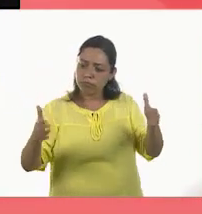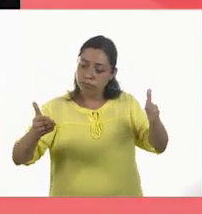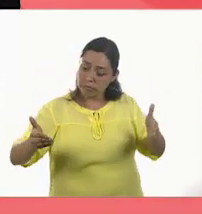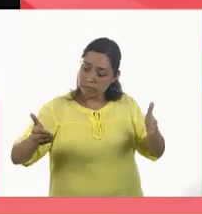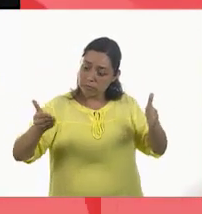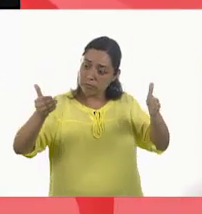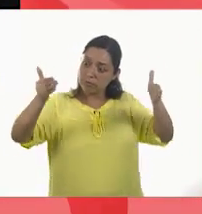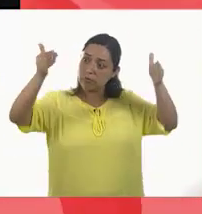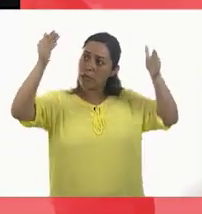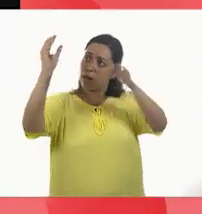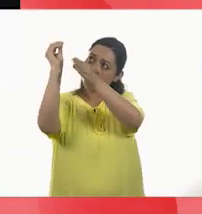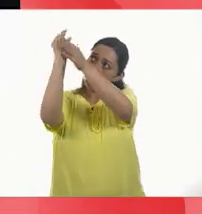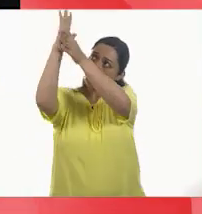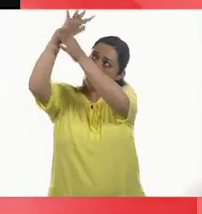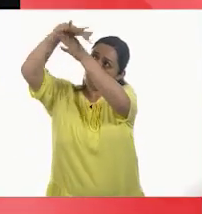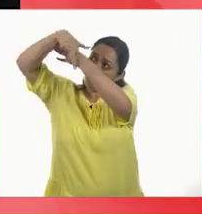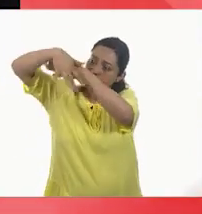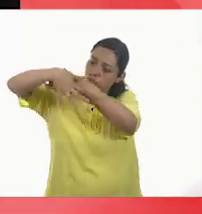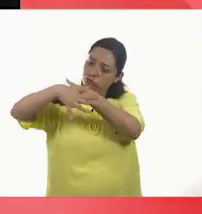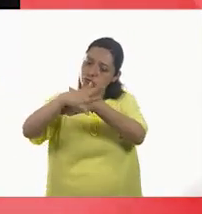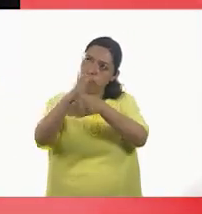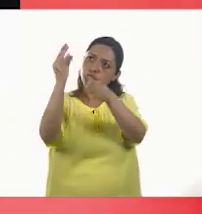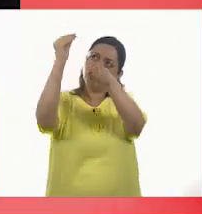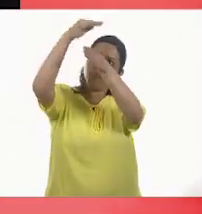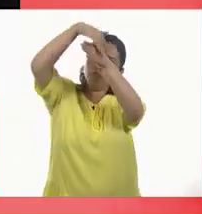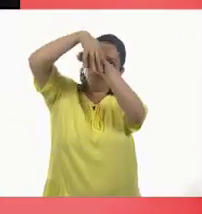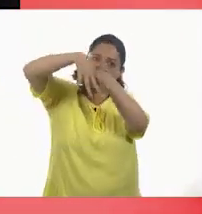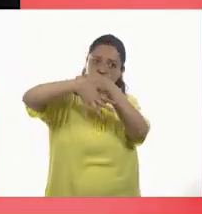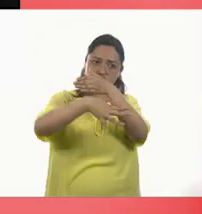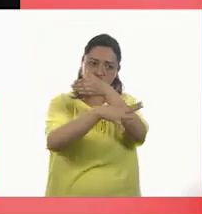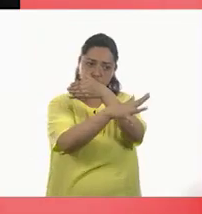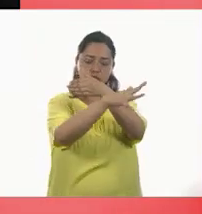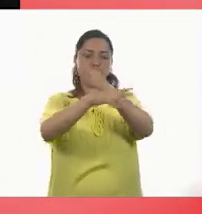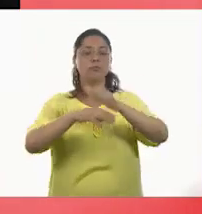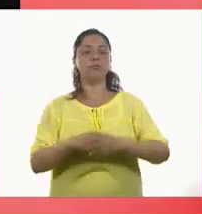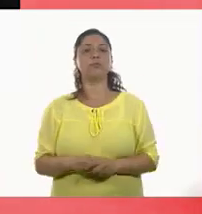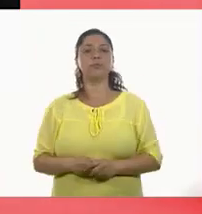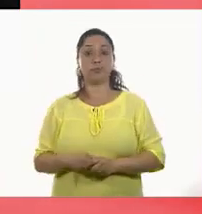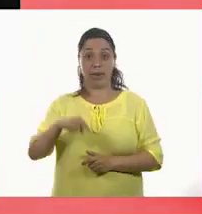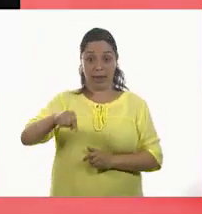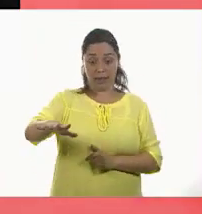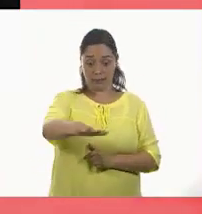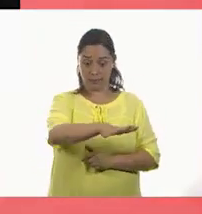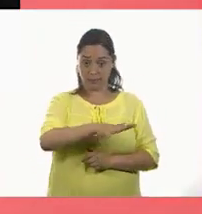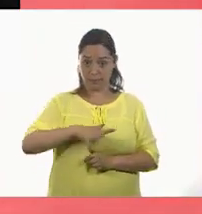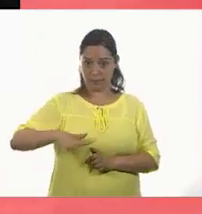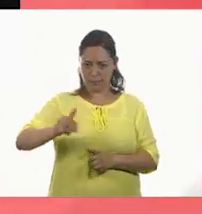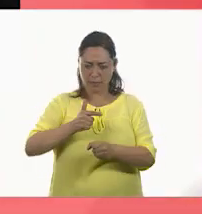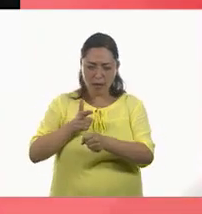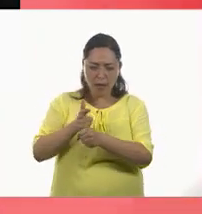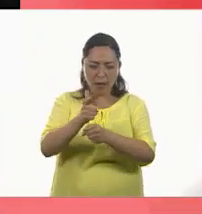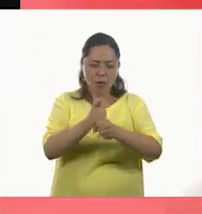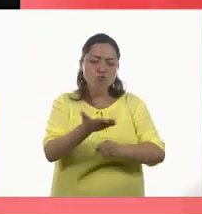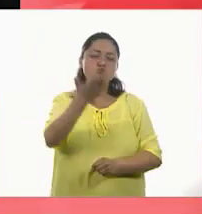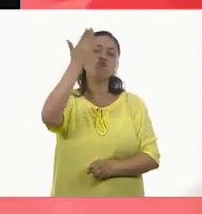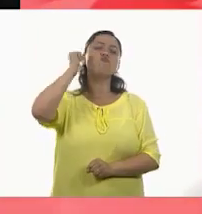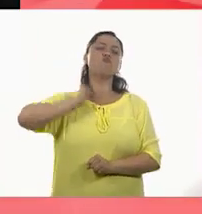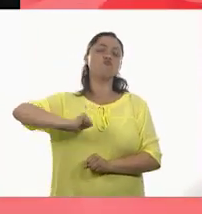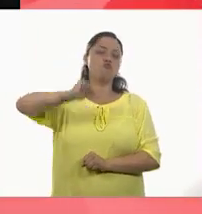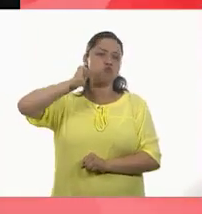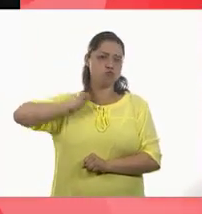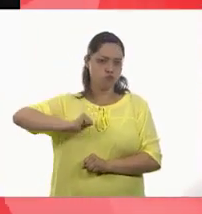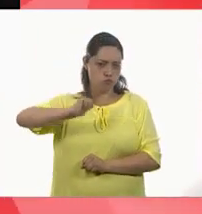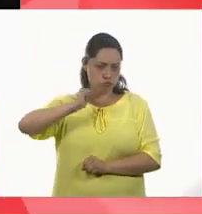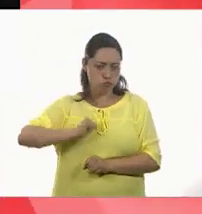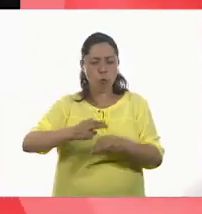pequeñas cascadas de las aguas del arroyo Hondo. En este complejo se han encontrado vestigios prehistóricos